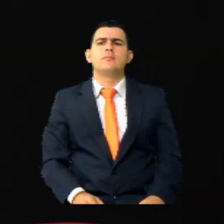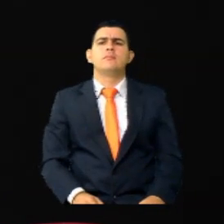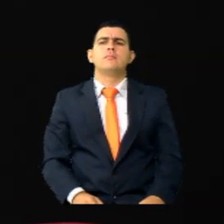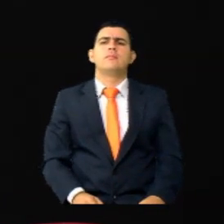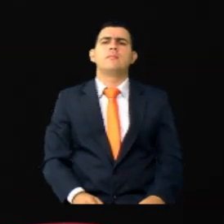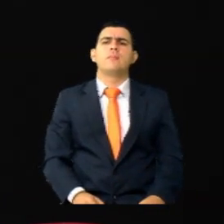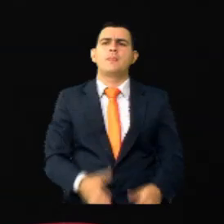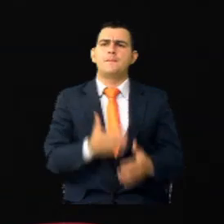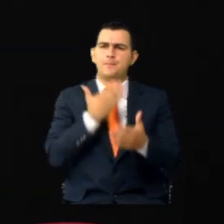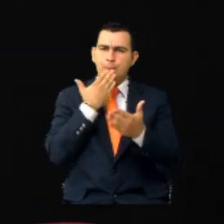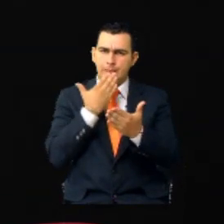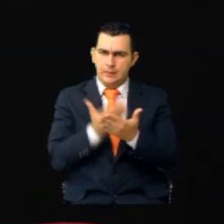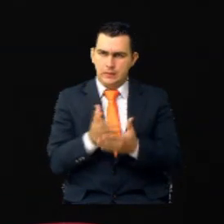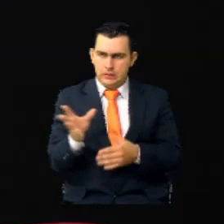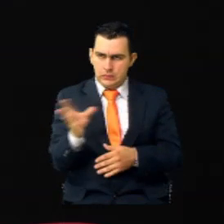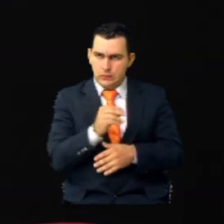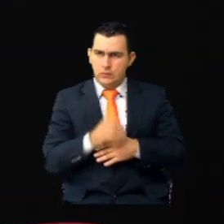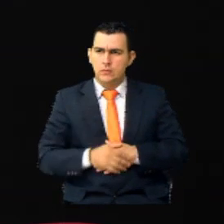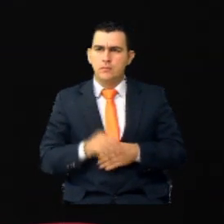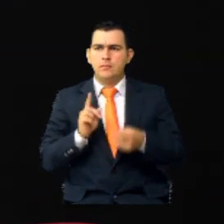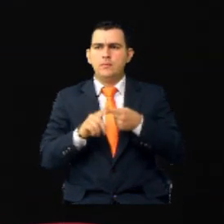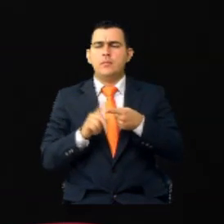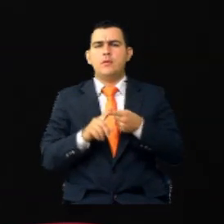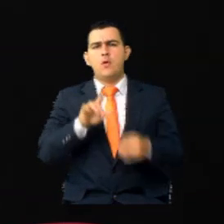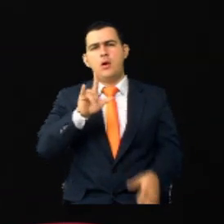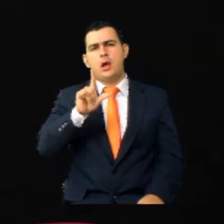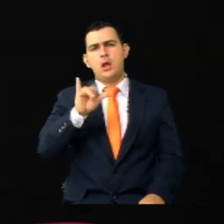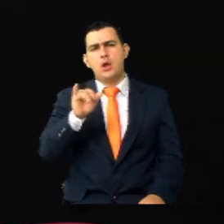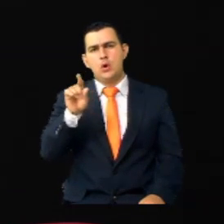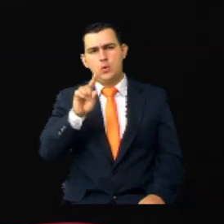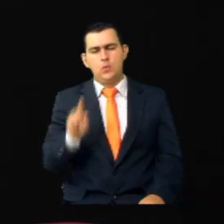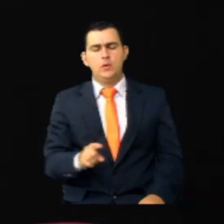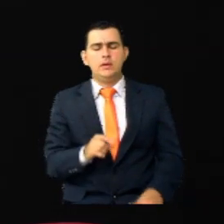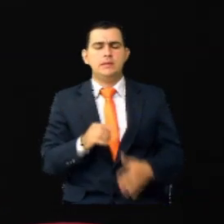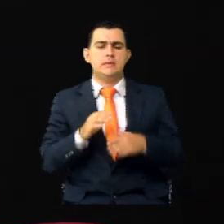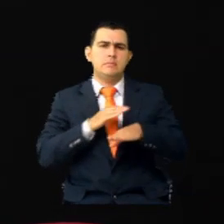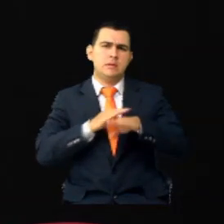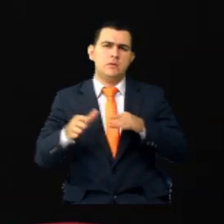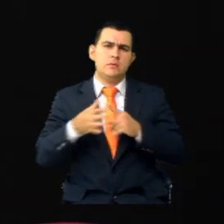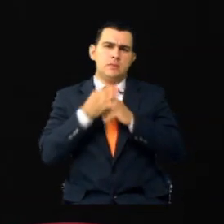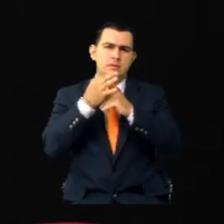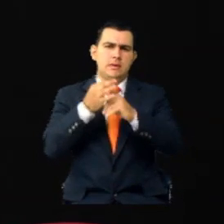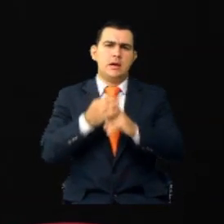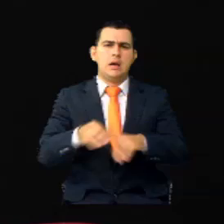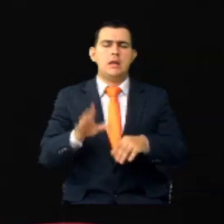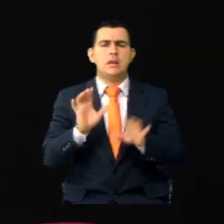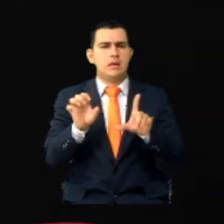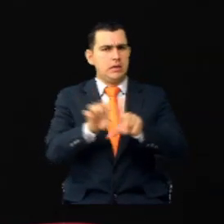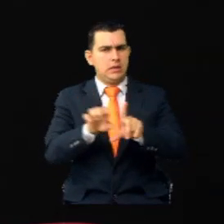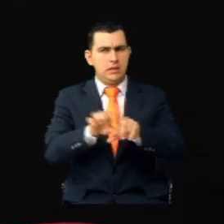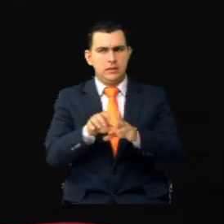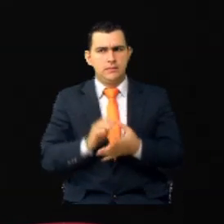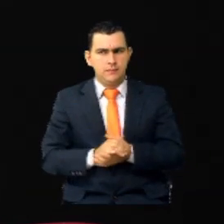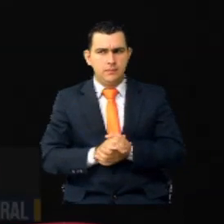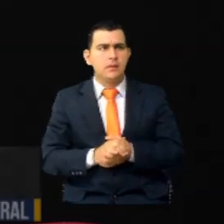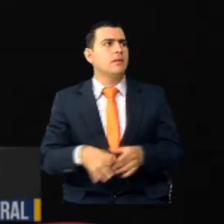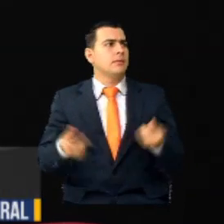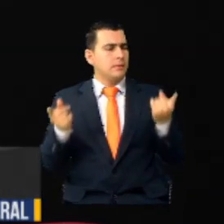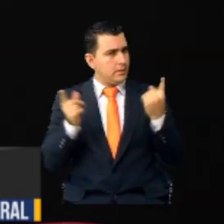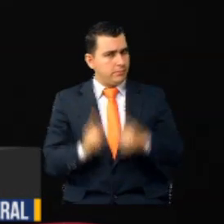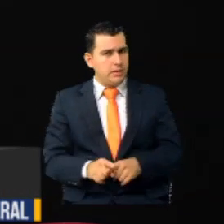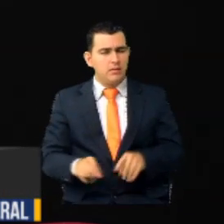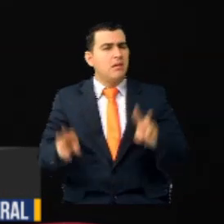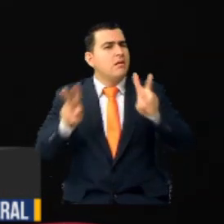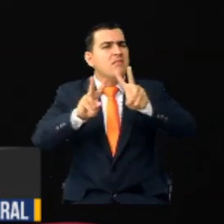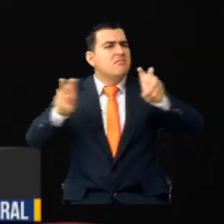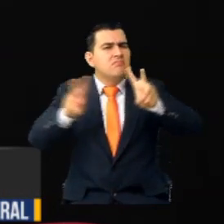primero Luis Alberto por la invitación a Enlace Televisión. Agradecerle al Todopoderoso que nos permite hoy aquí. En el tema de